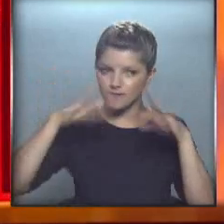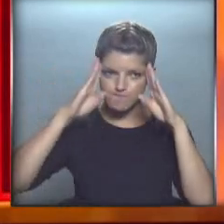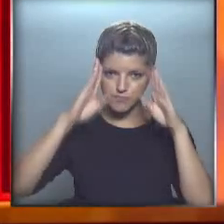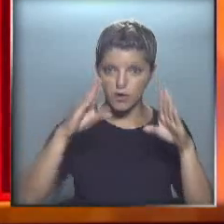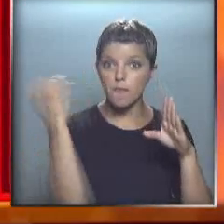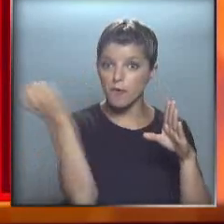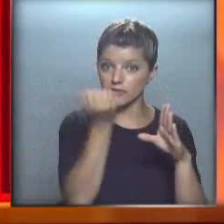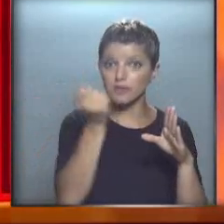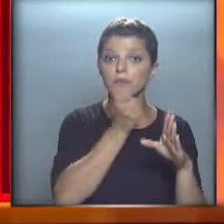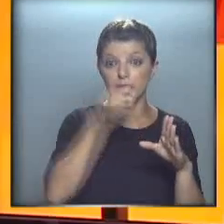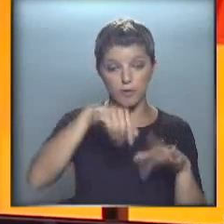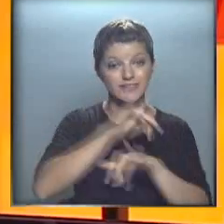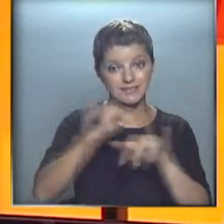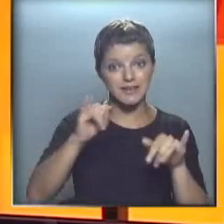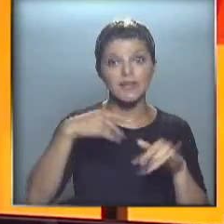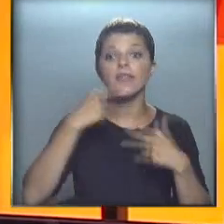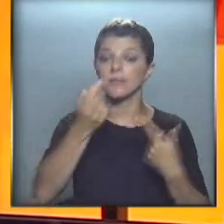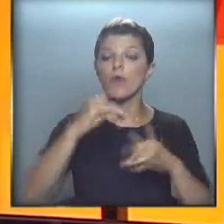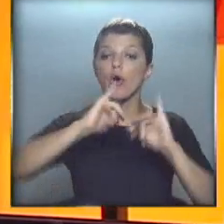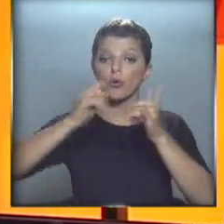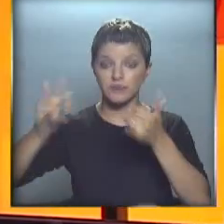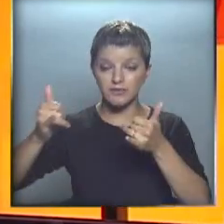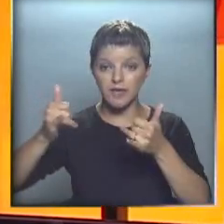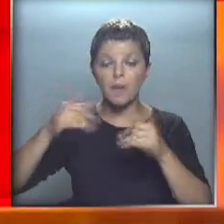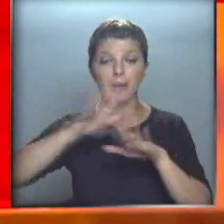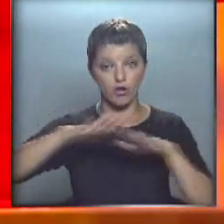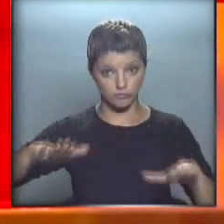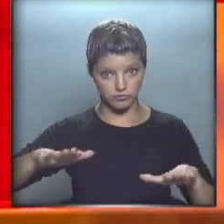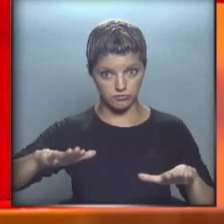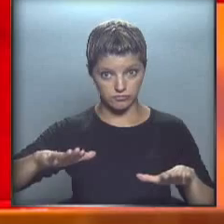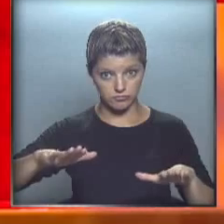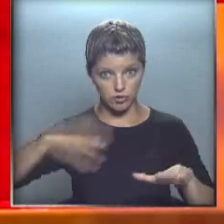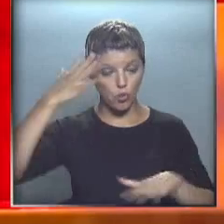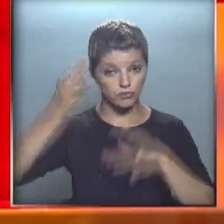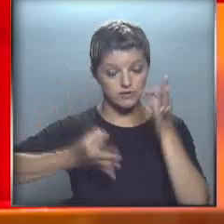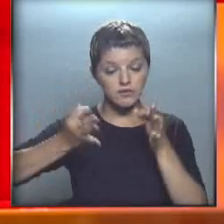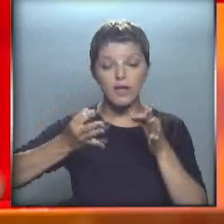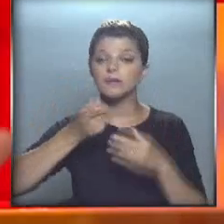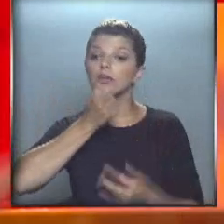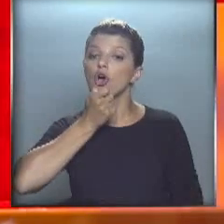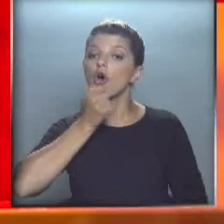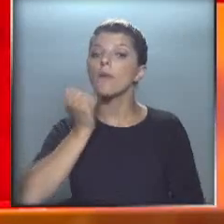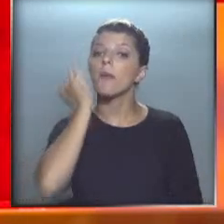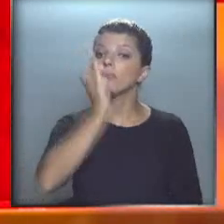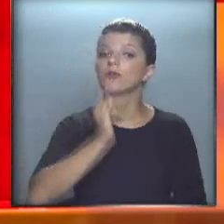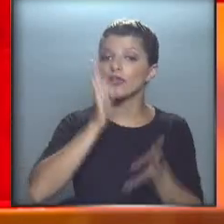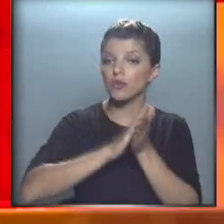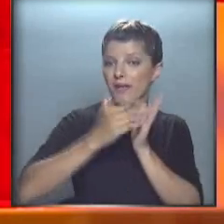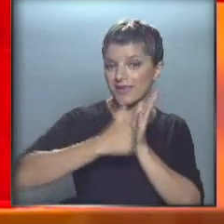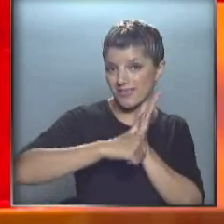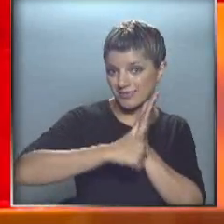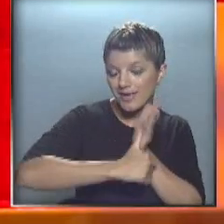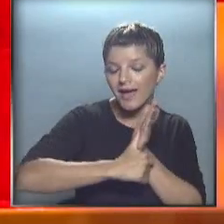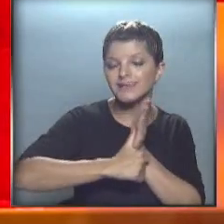de esta serie que estamos viendo, Justicia para los Pibes, que hicimos junto a la Procuración General de la Nación. En el día de hoy vamos a hablar de la identidad recuperada, de los